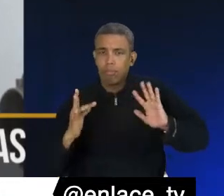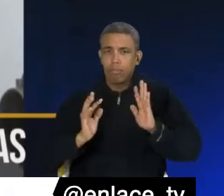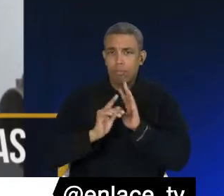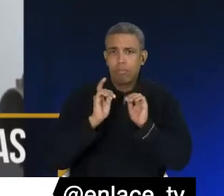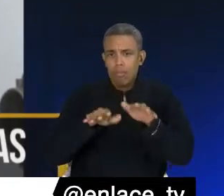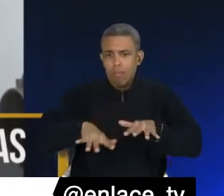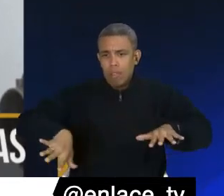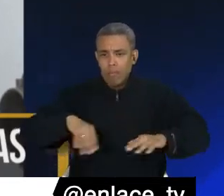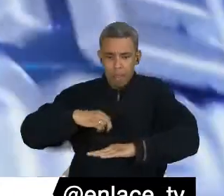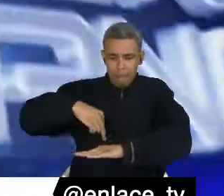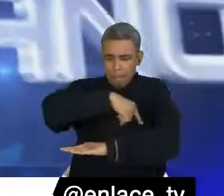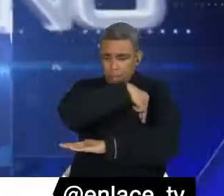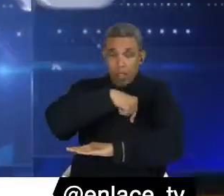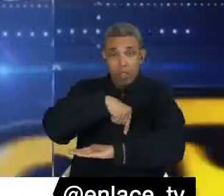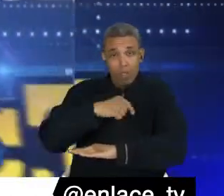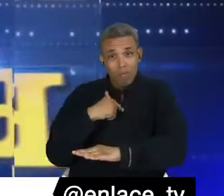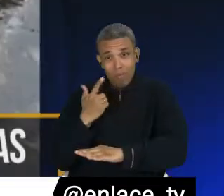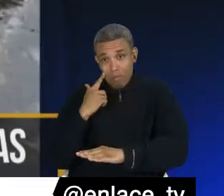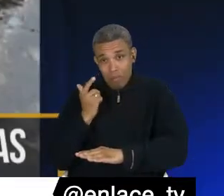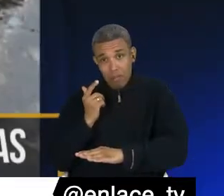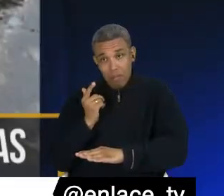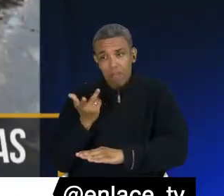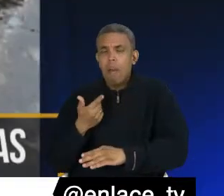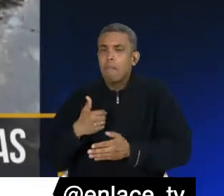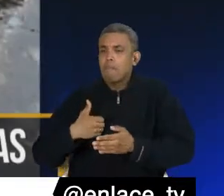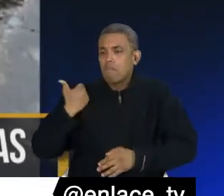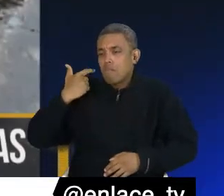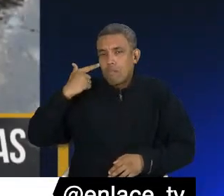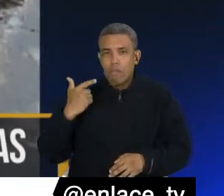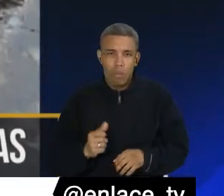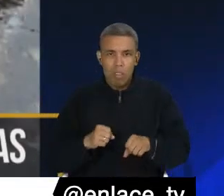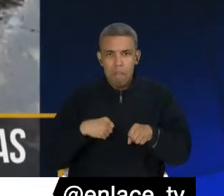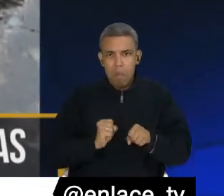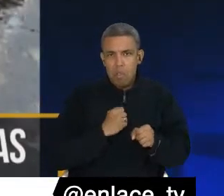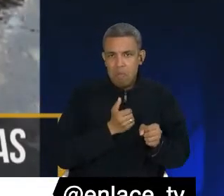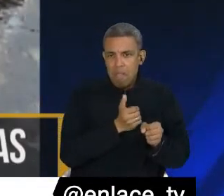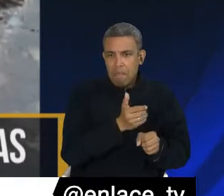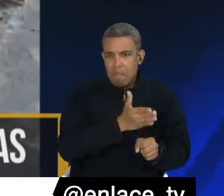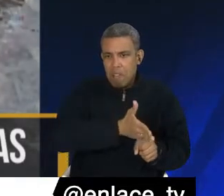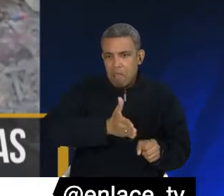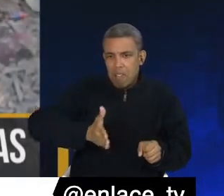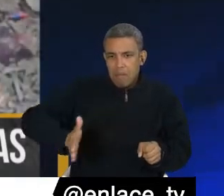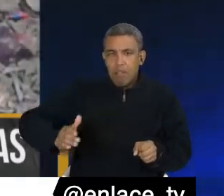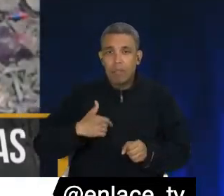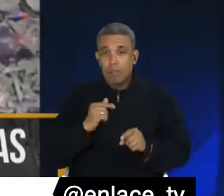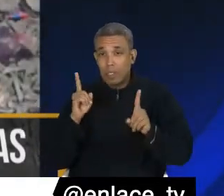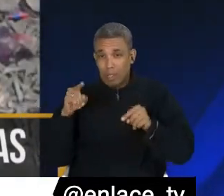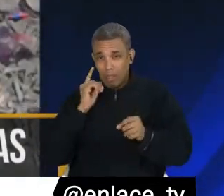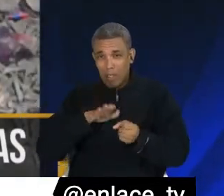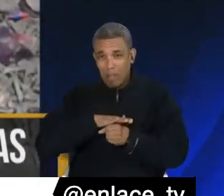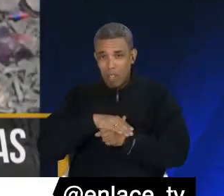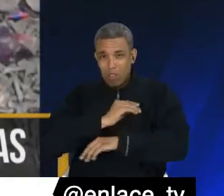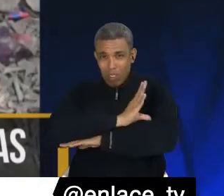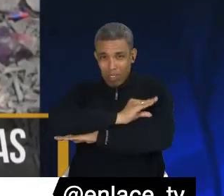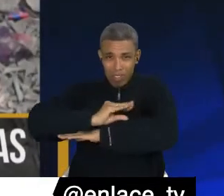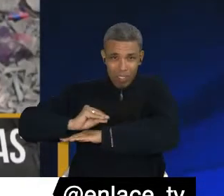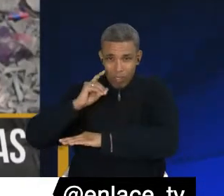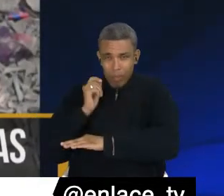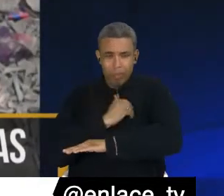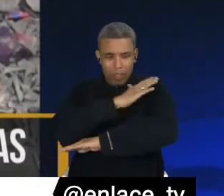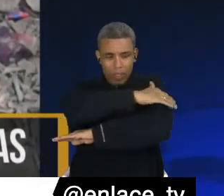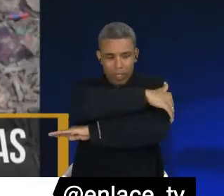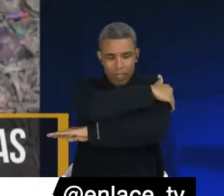de la Comuna 5. Y de falta de cultura también están los habitantes del barrio El Cerro. En la calle 29, por el sector